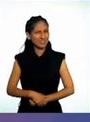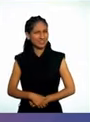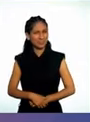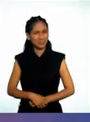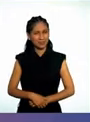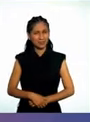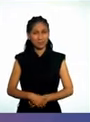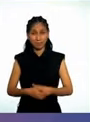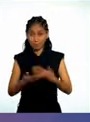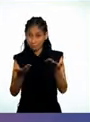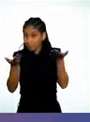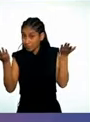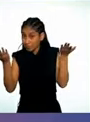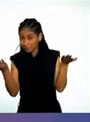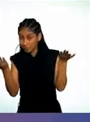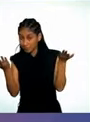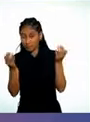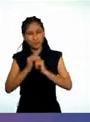bye